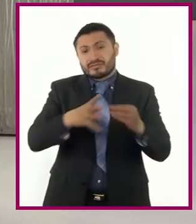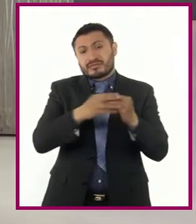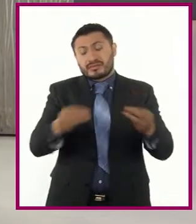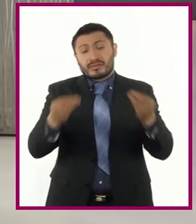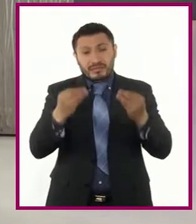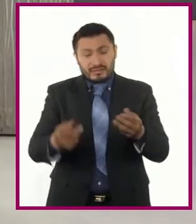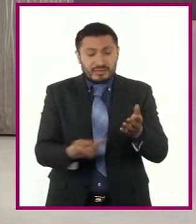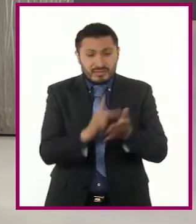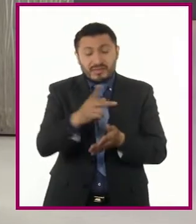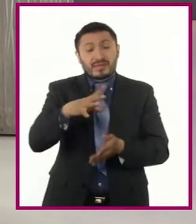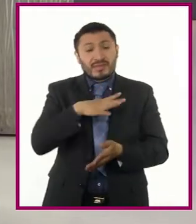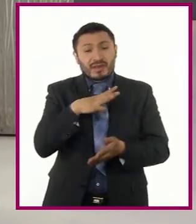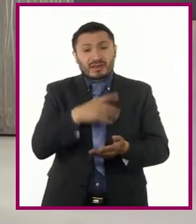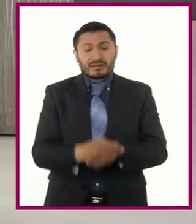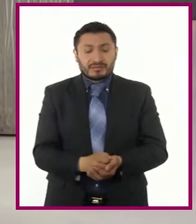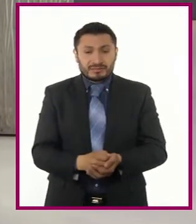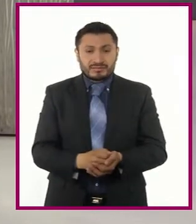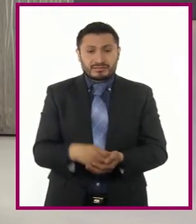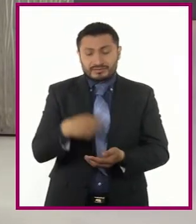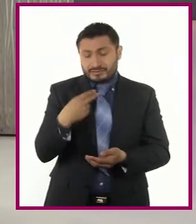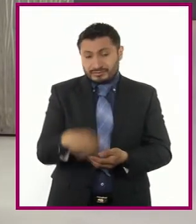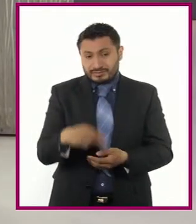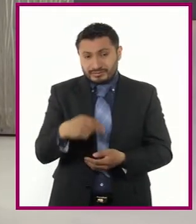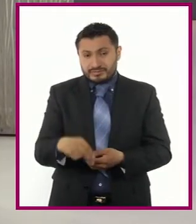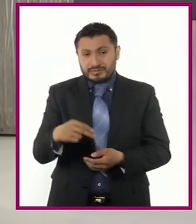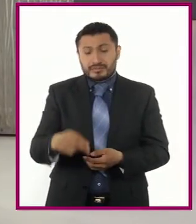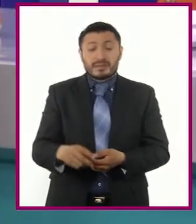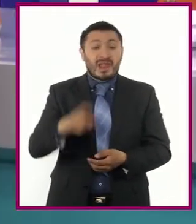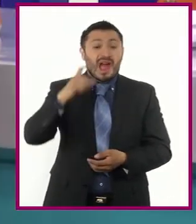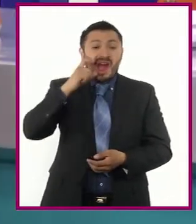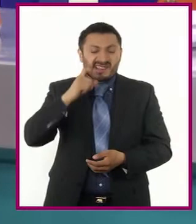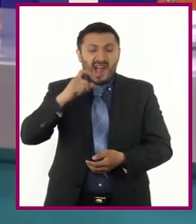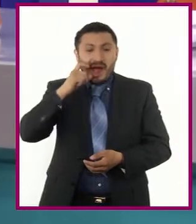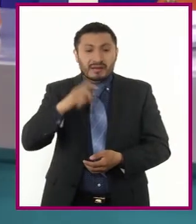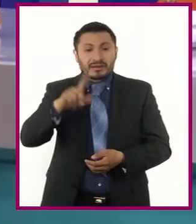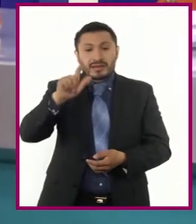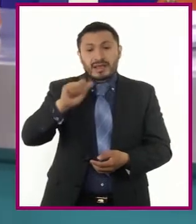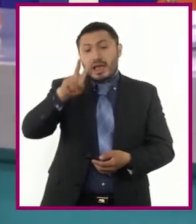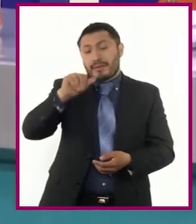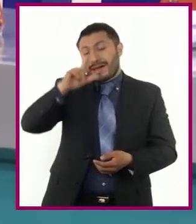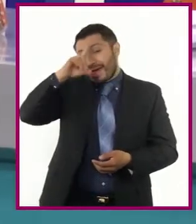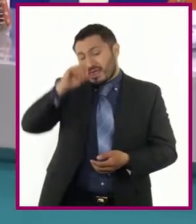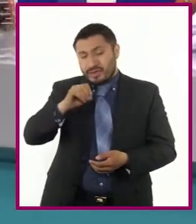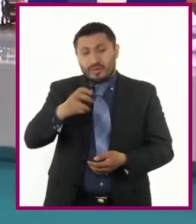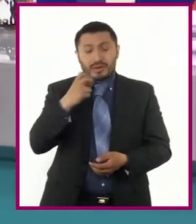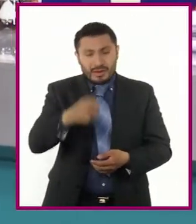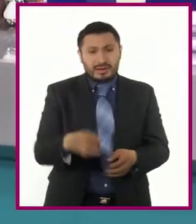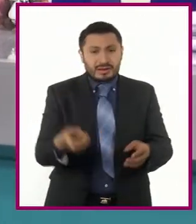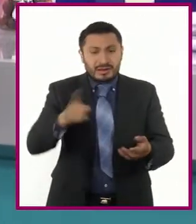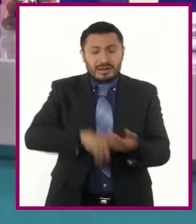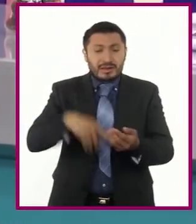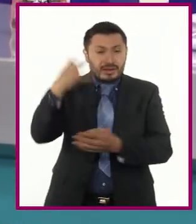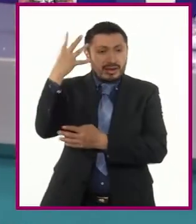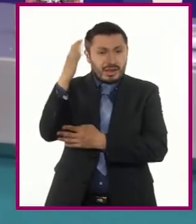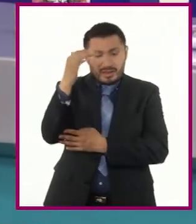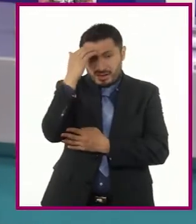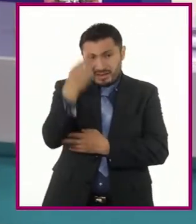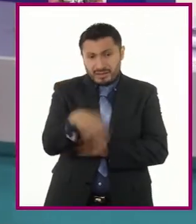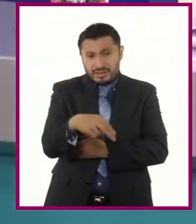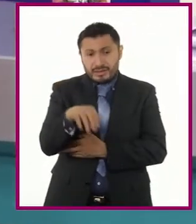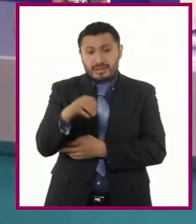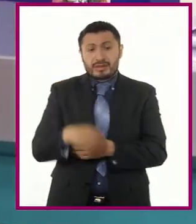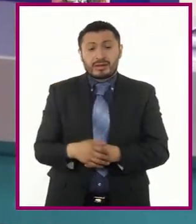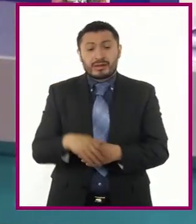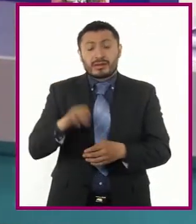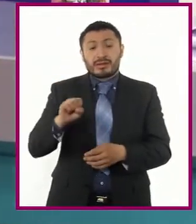plantas nos ofrece, las conocidas nueces de lavado. Estas nueces provienen de un árbol conocido como